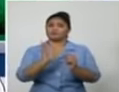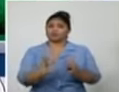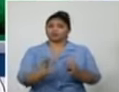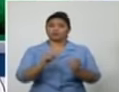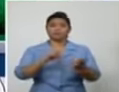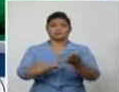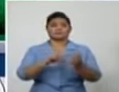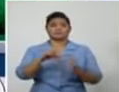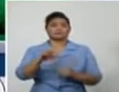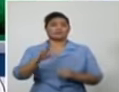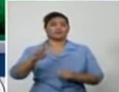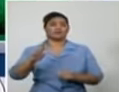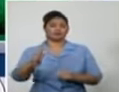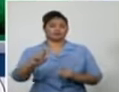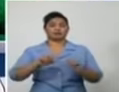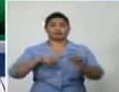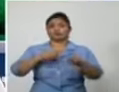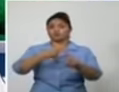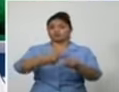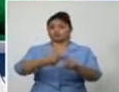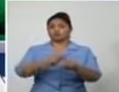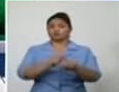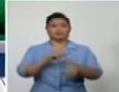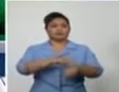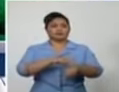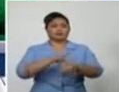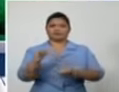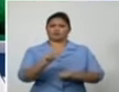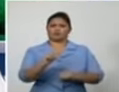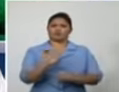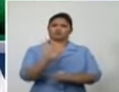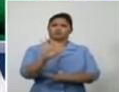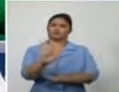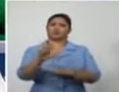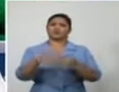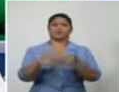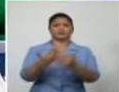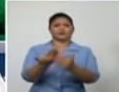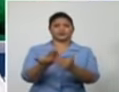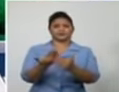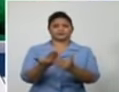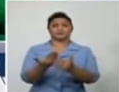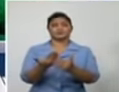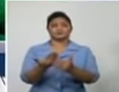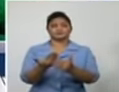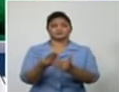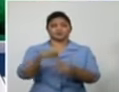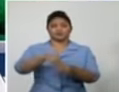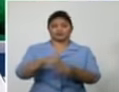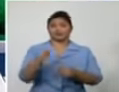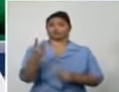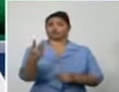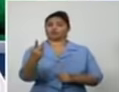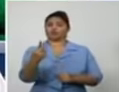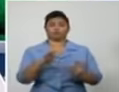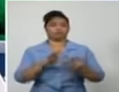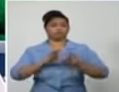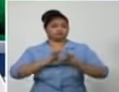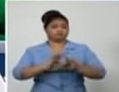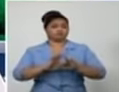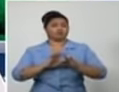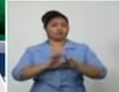y después de una estadía que no fue muy prolongada, 5 días en el hospital, 2 de ellos en terapia intensiva, por